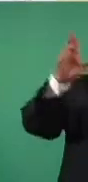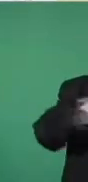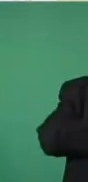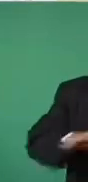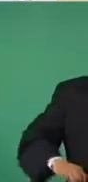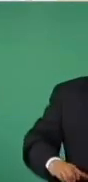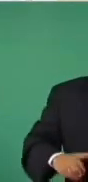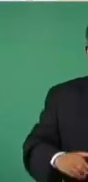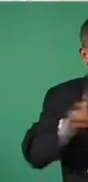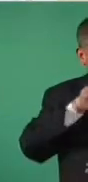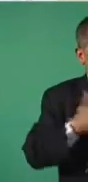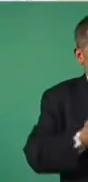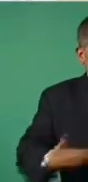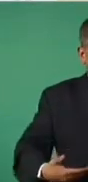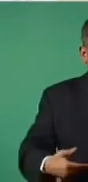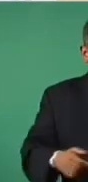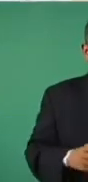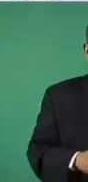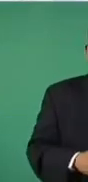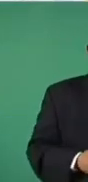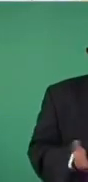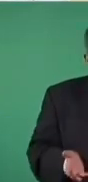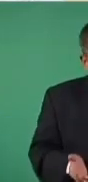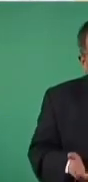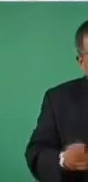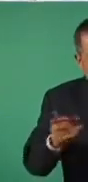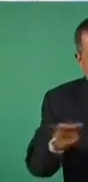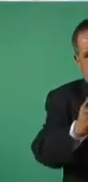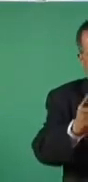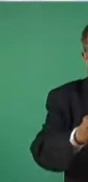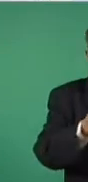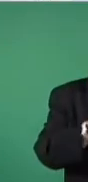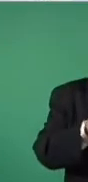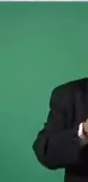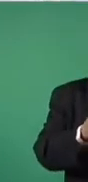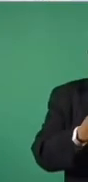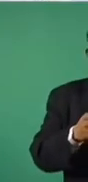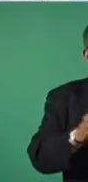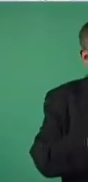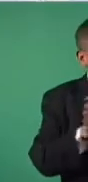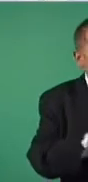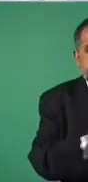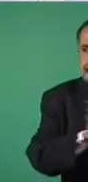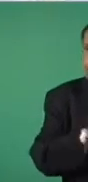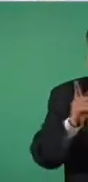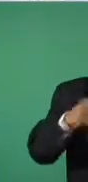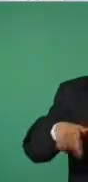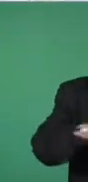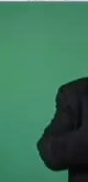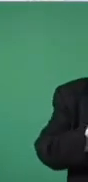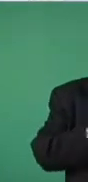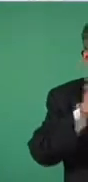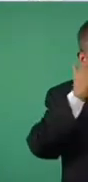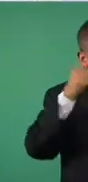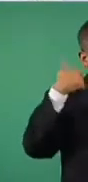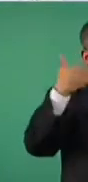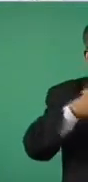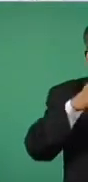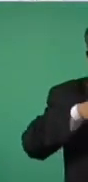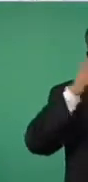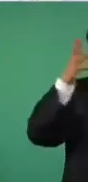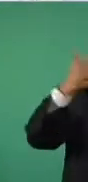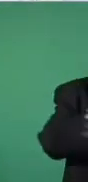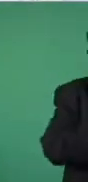es, ¿no se está calentando la plaza con estas aspiraciones que tradicionalmente